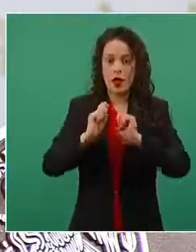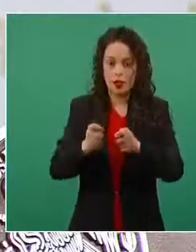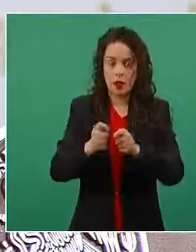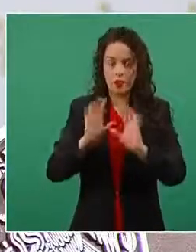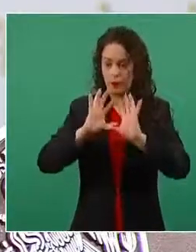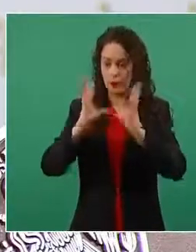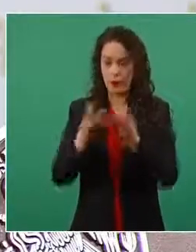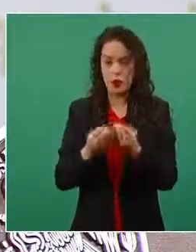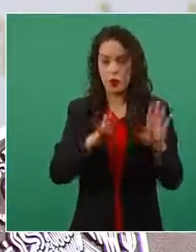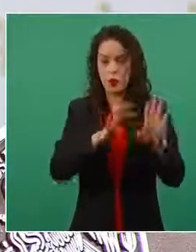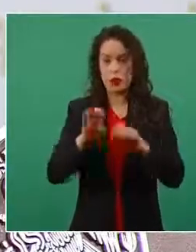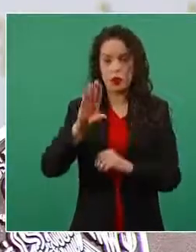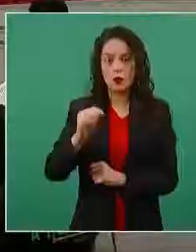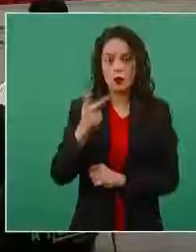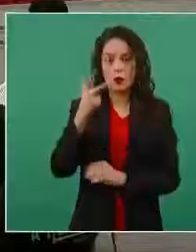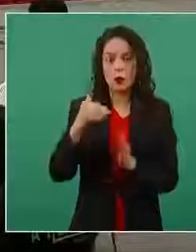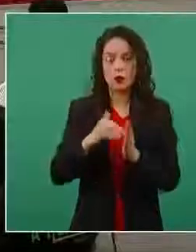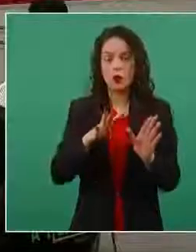de